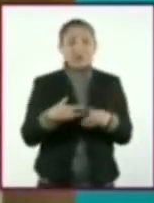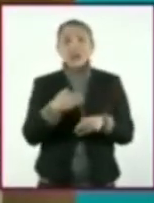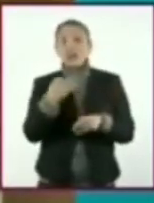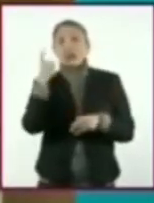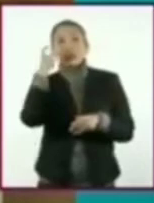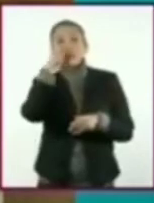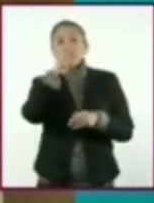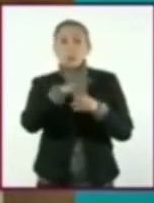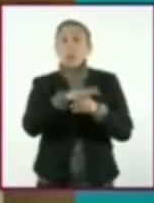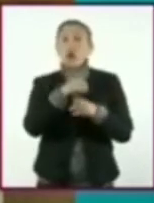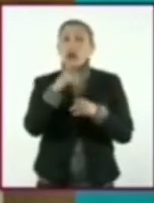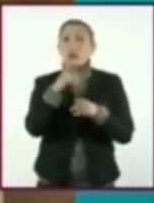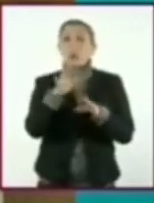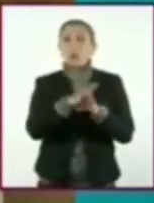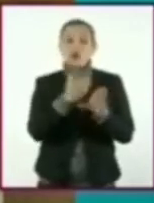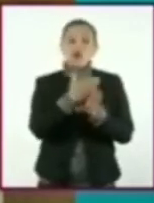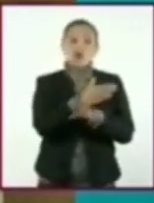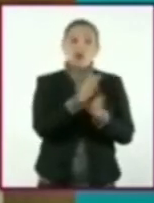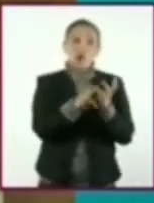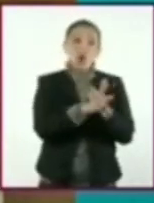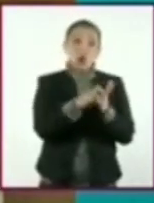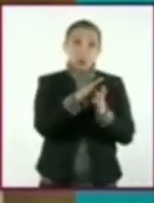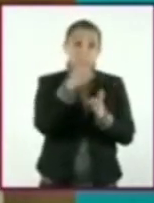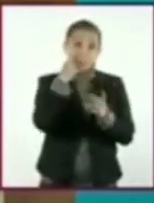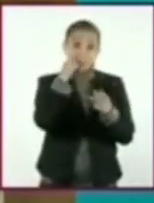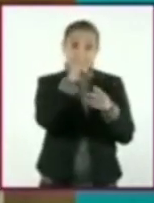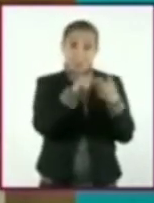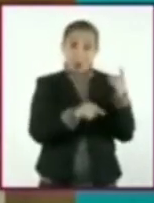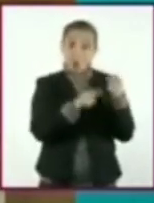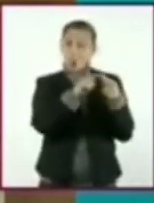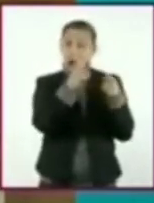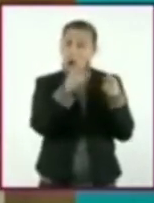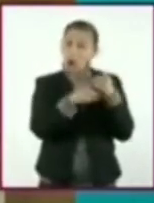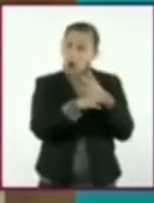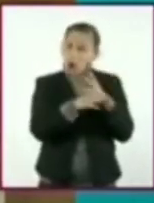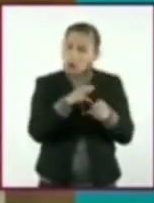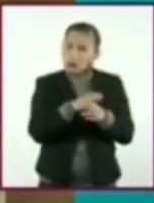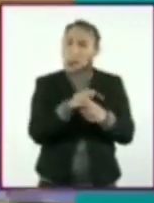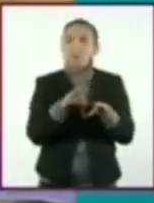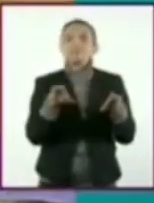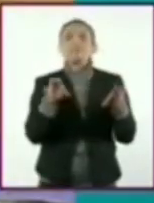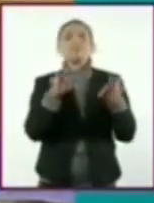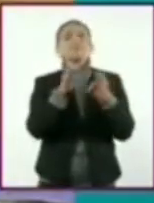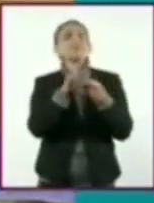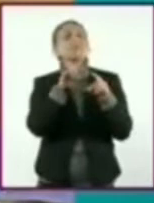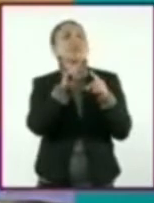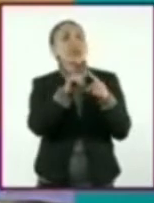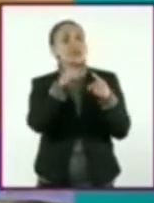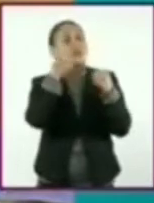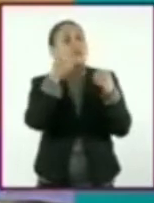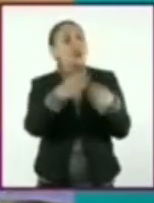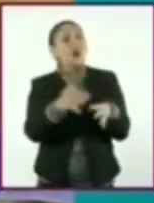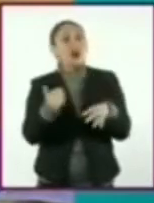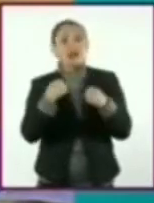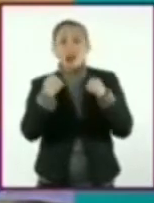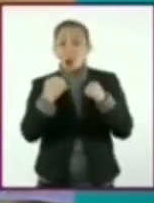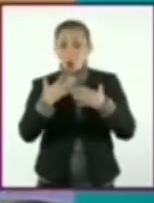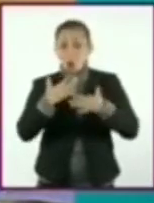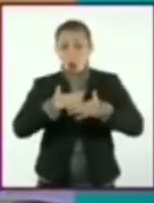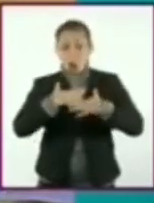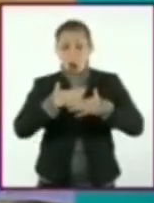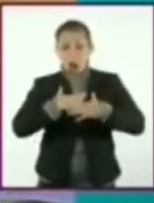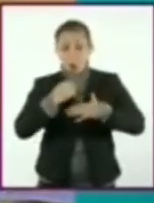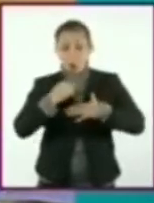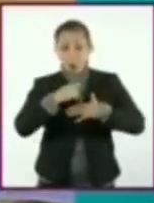le cuesta trabajo por muchos motivos. Uno que es fundamental es que ha perdido seguridad en